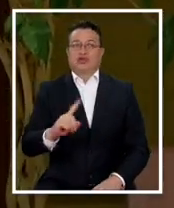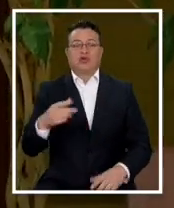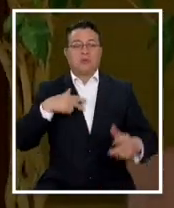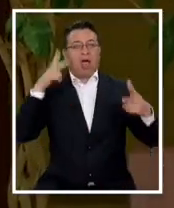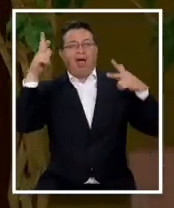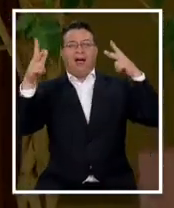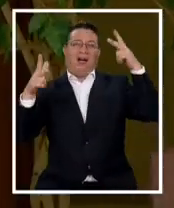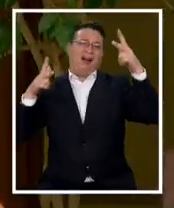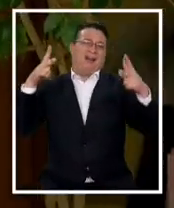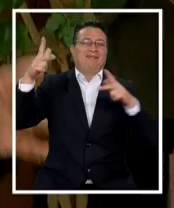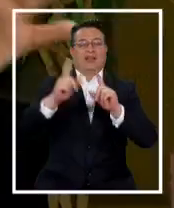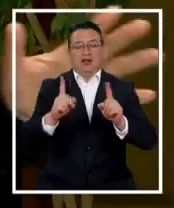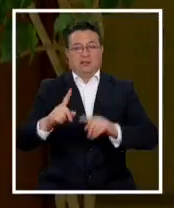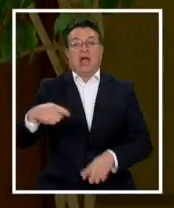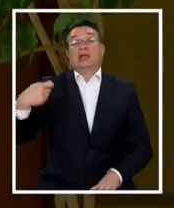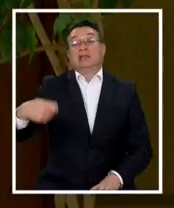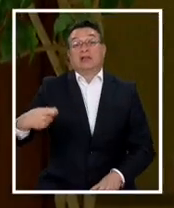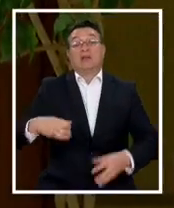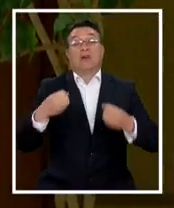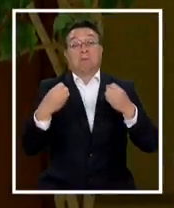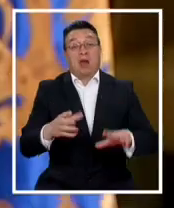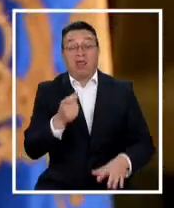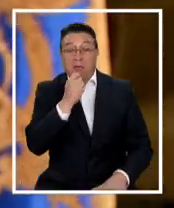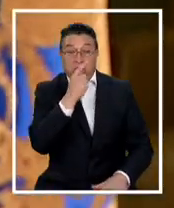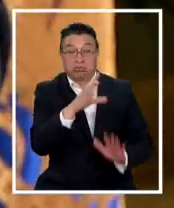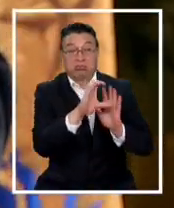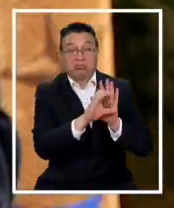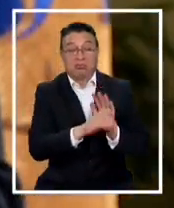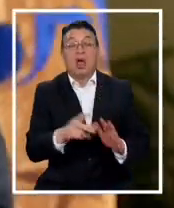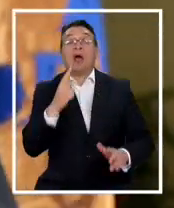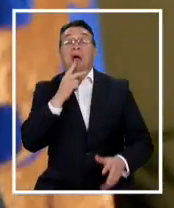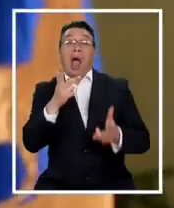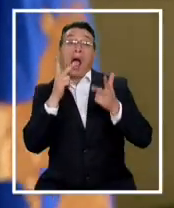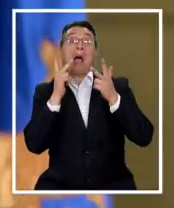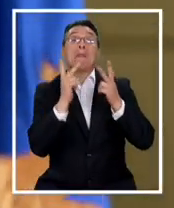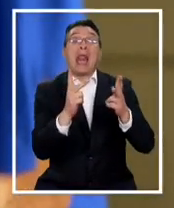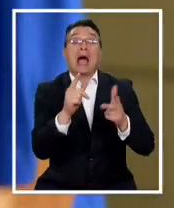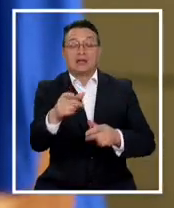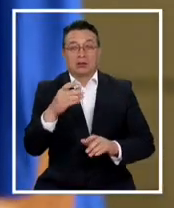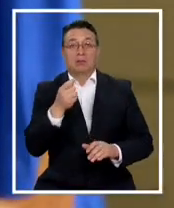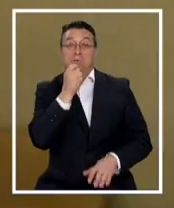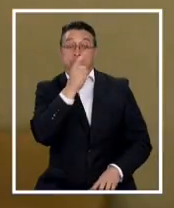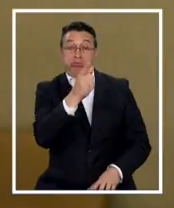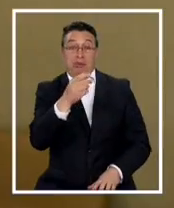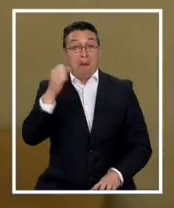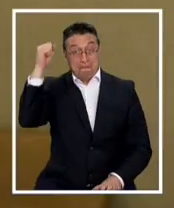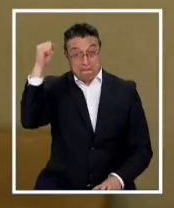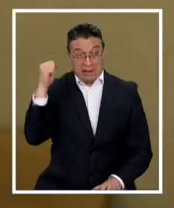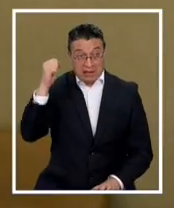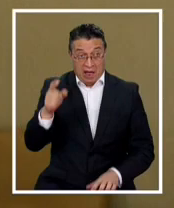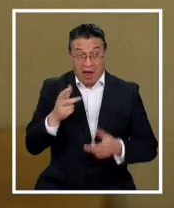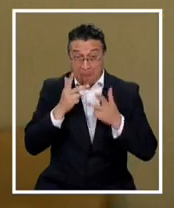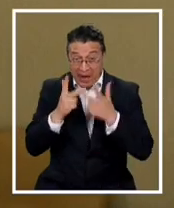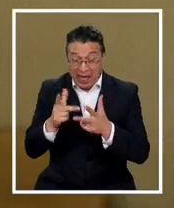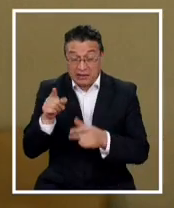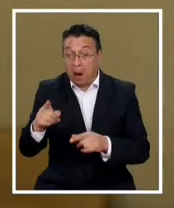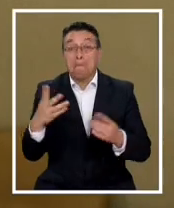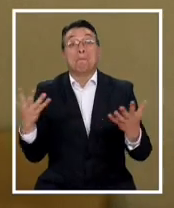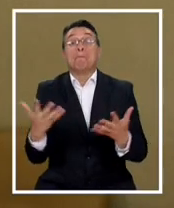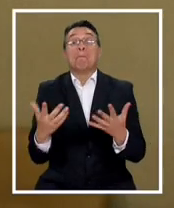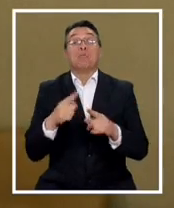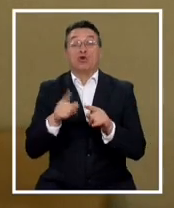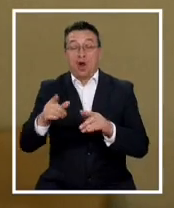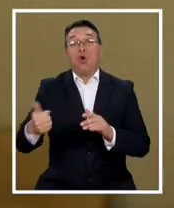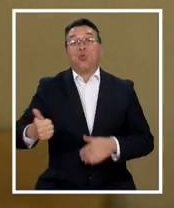un show porque en el Senado se va a perder una acusación constitucional. Amenazar con acusar constitucionalmente al presidente de la República por el hecho justamente